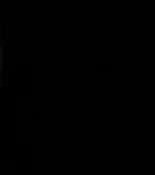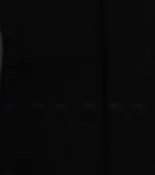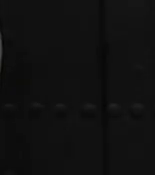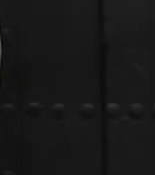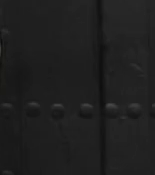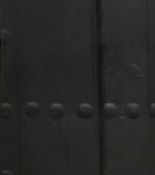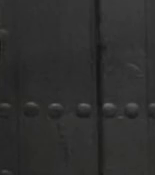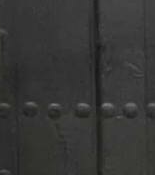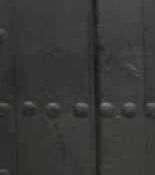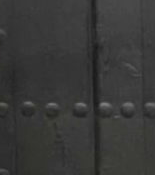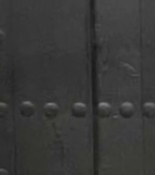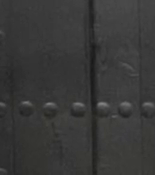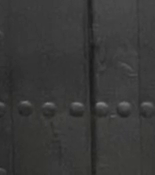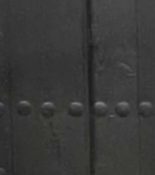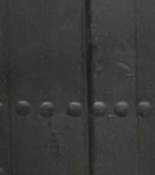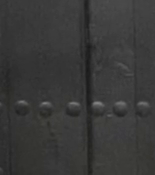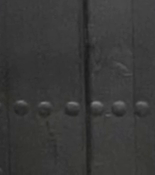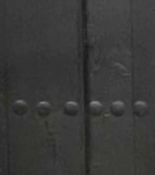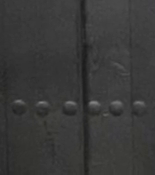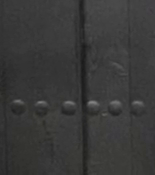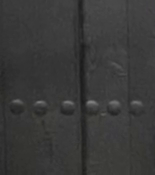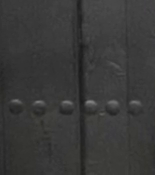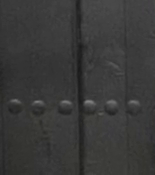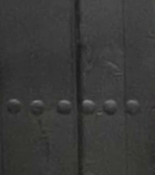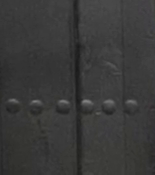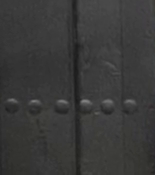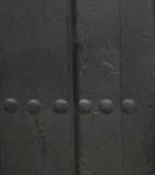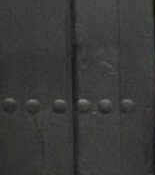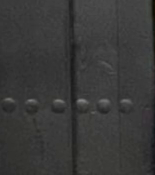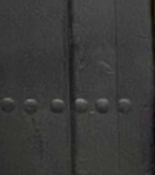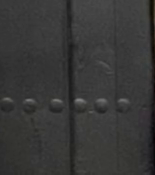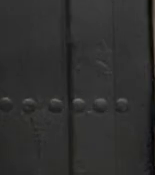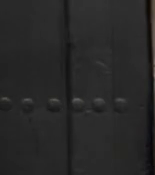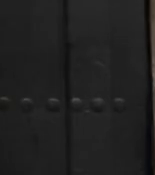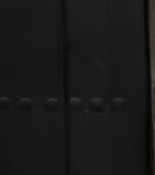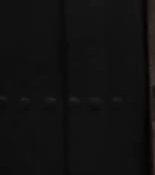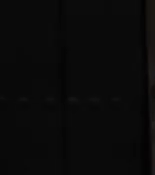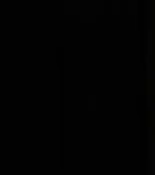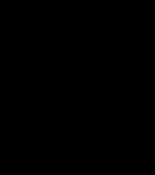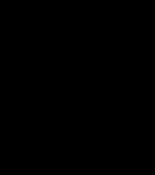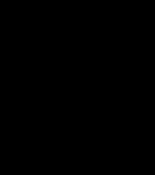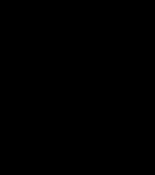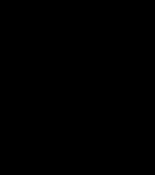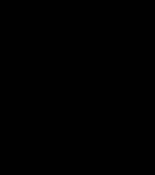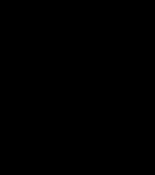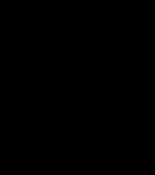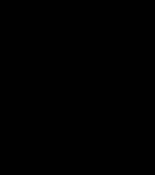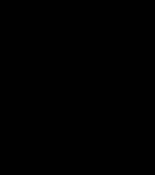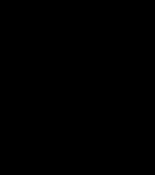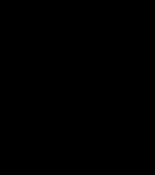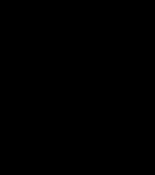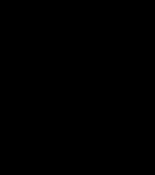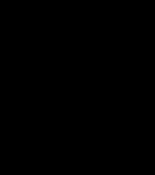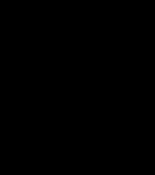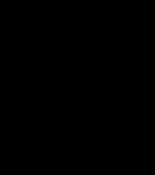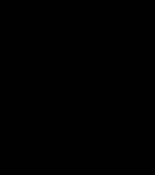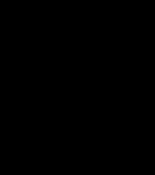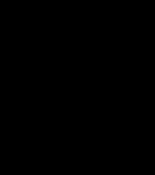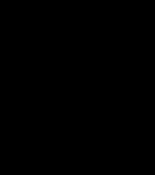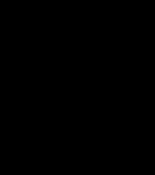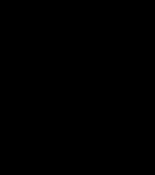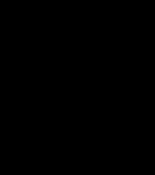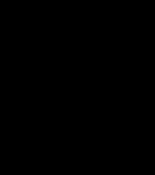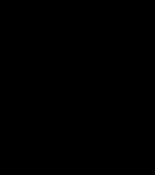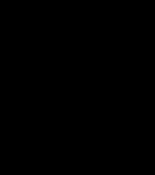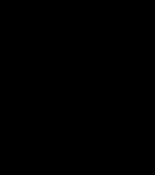las manifestaciones, la primera que hicimos hacia el Zócalo de la ciudad en defensa de la educación pública, que se apareció